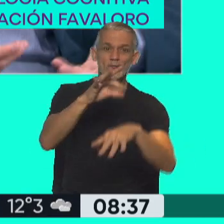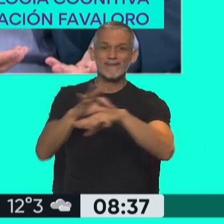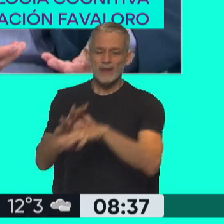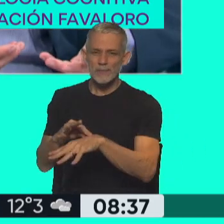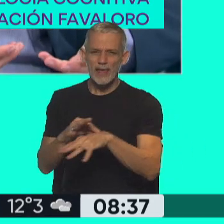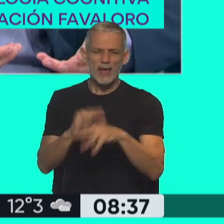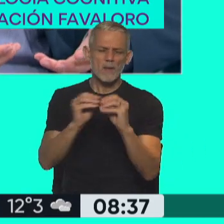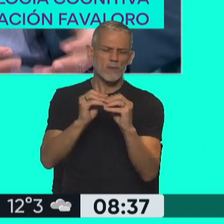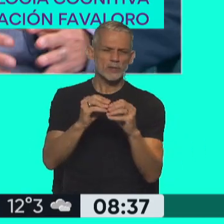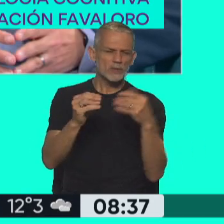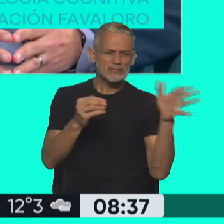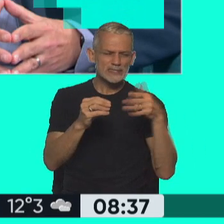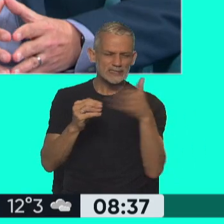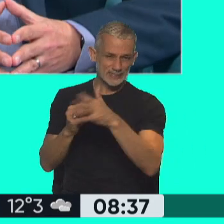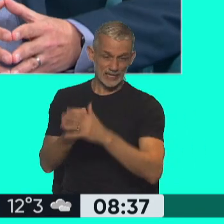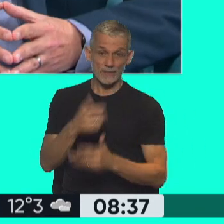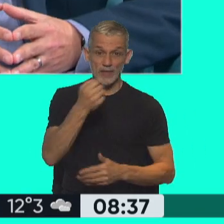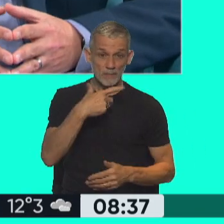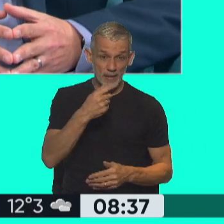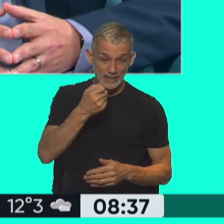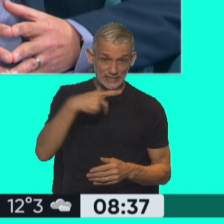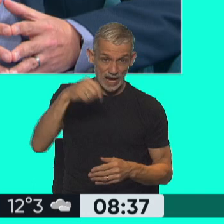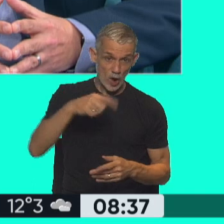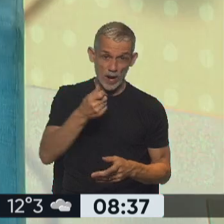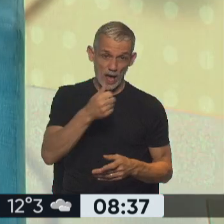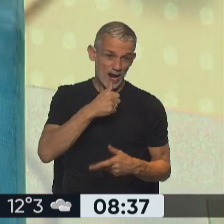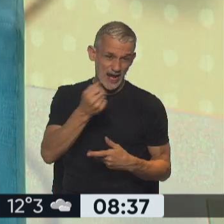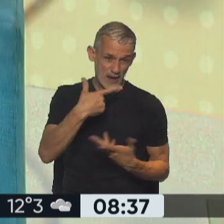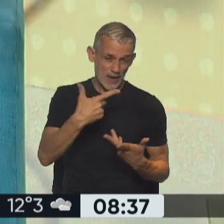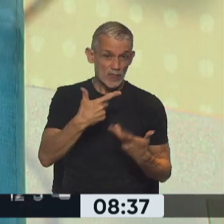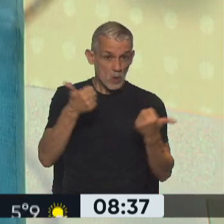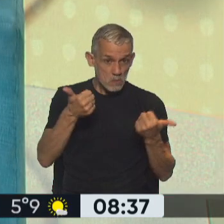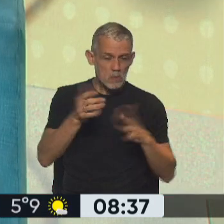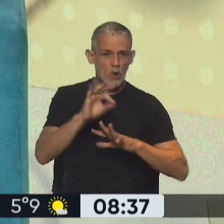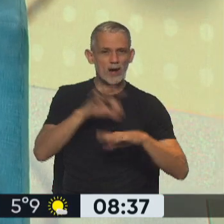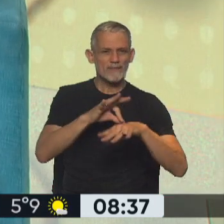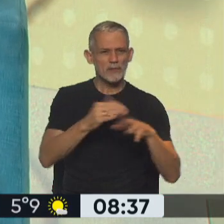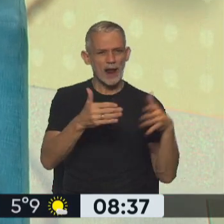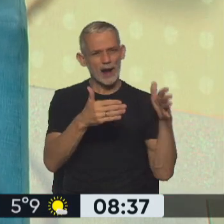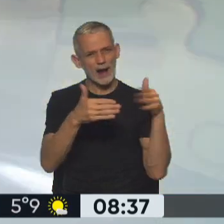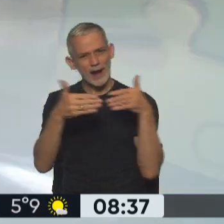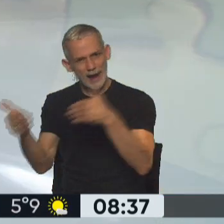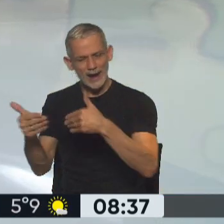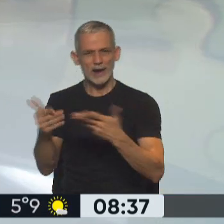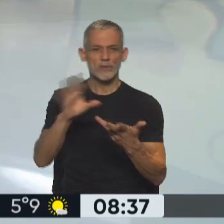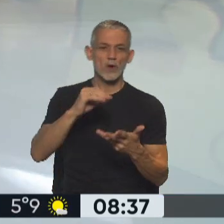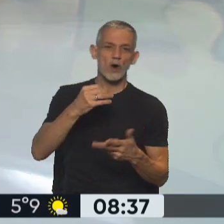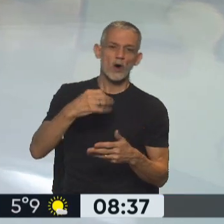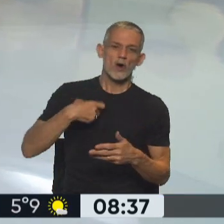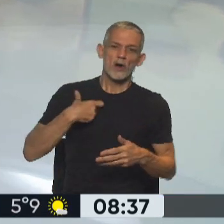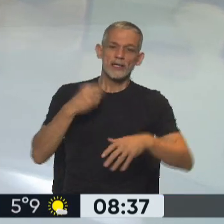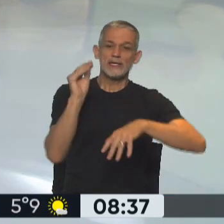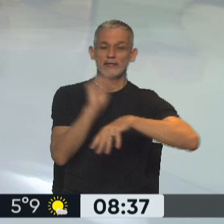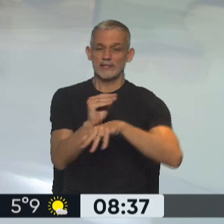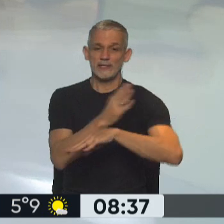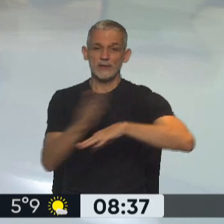posibles causas de los olvidos. ¿Los medicamentos actuales sirven, retrasan la enfermedad, los cubren las obras sociales, es